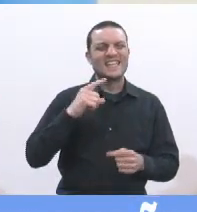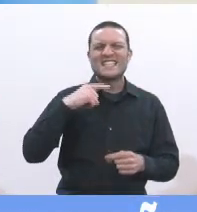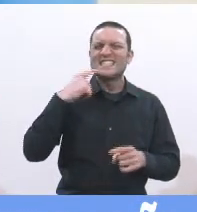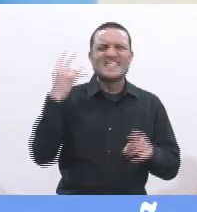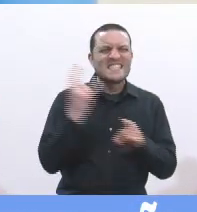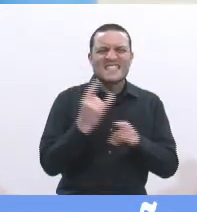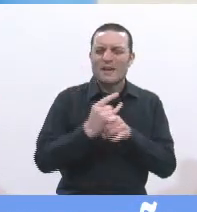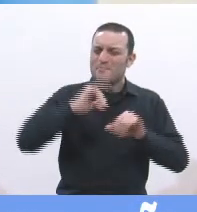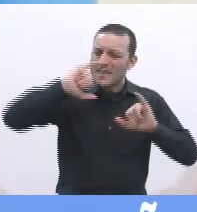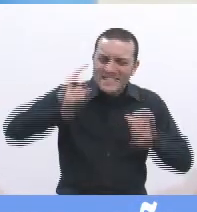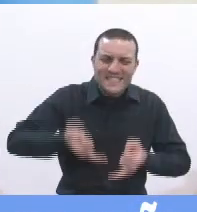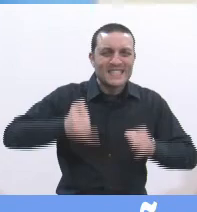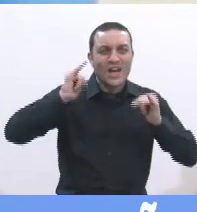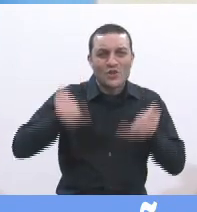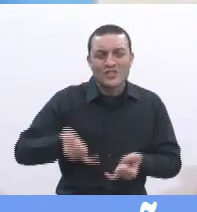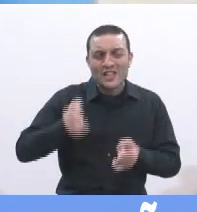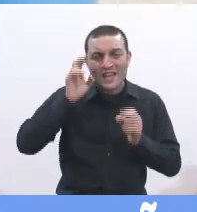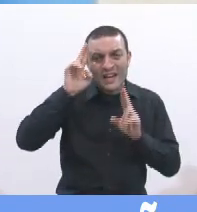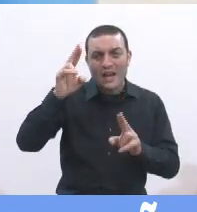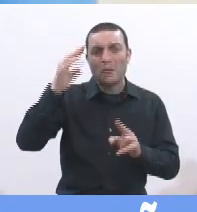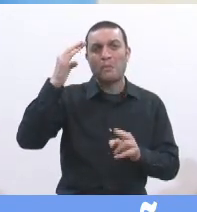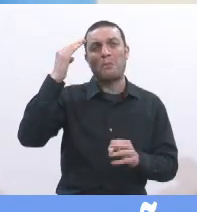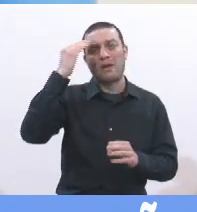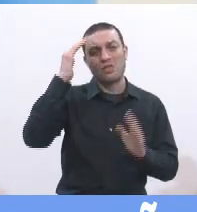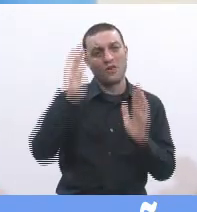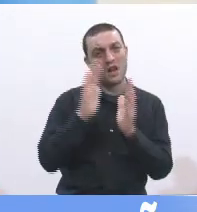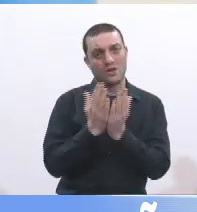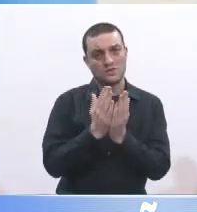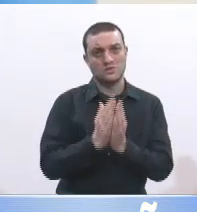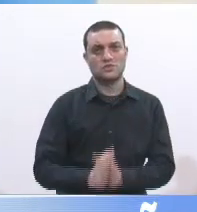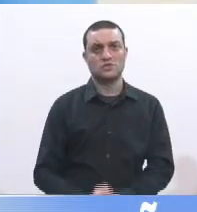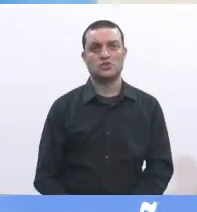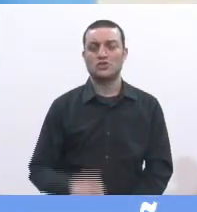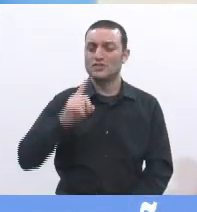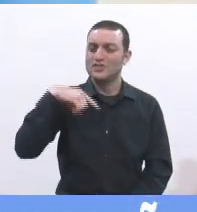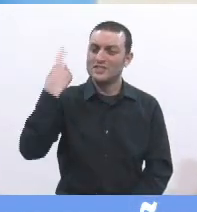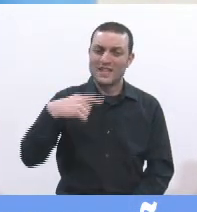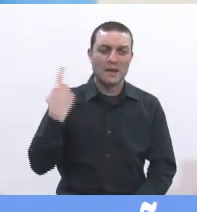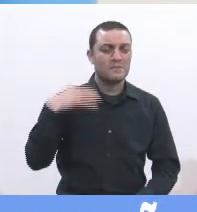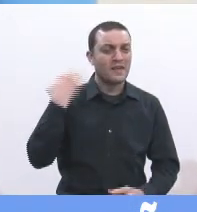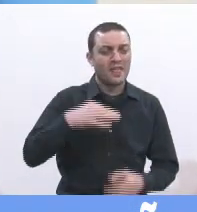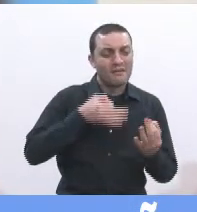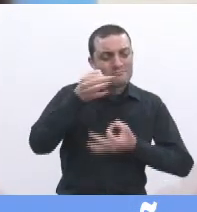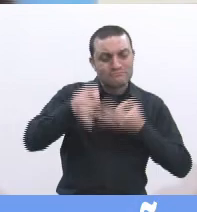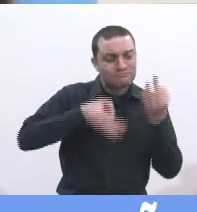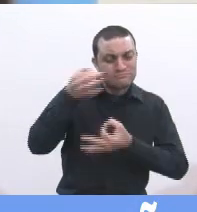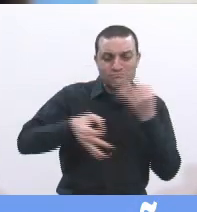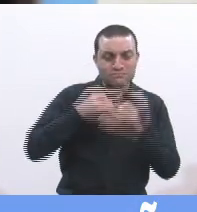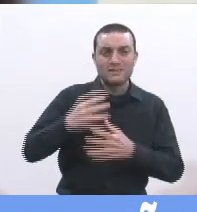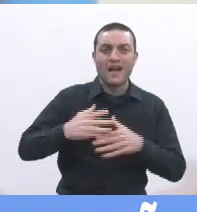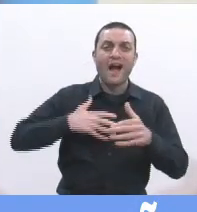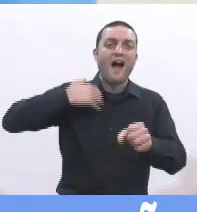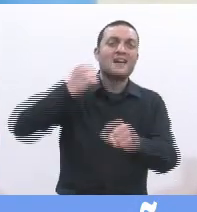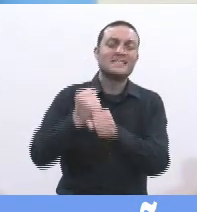siempre la posibilidad de dialogar y buscar consensos. Yo, por último, déjeme